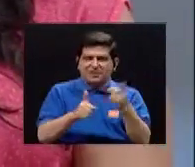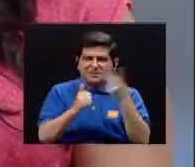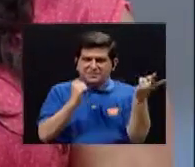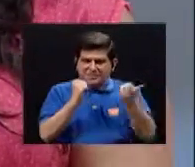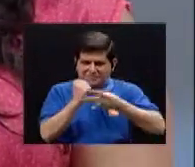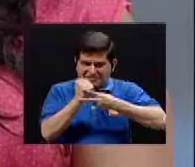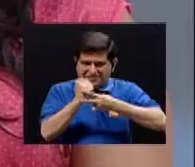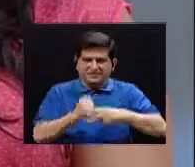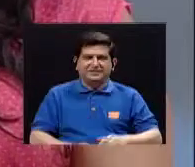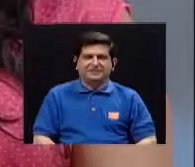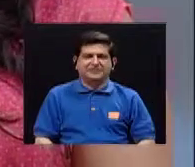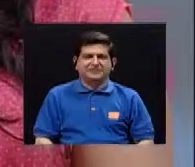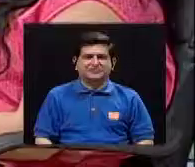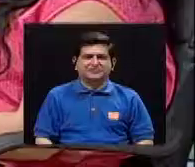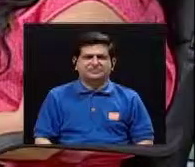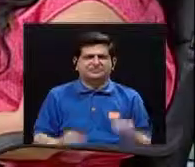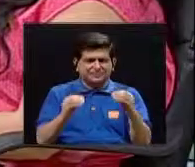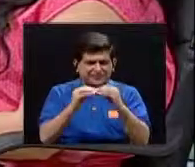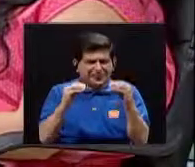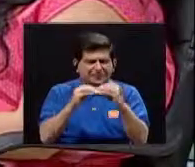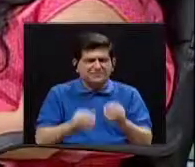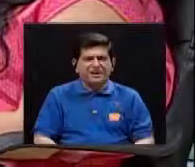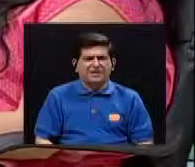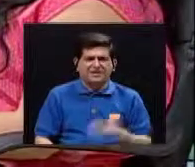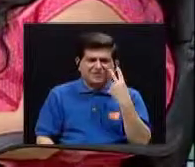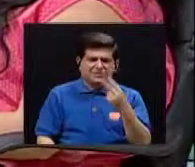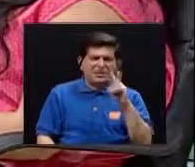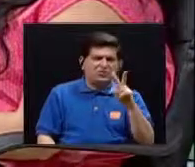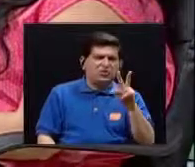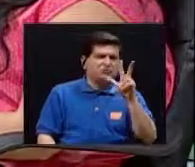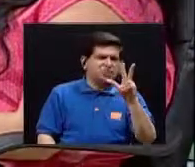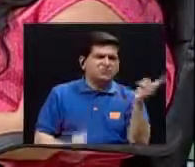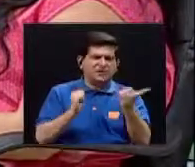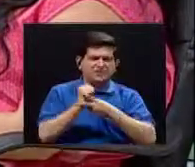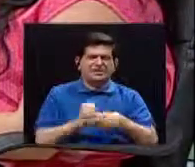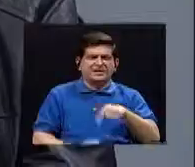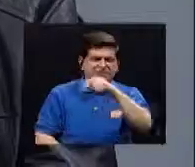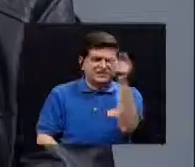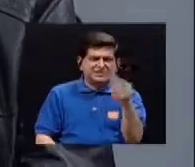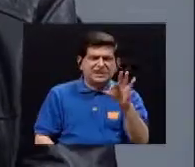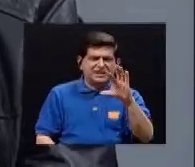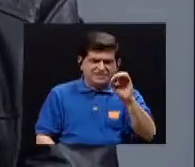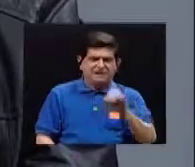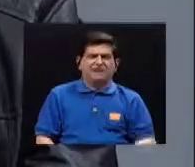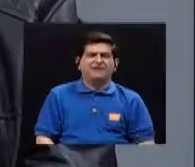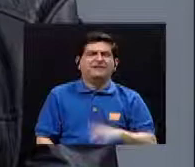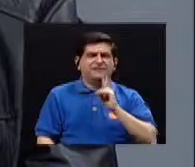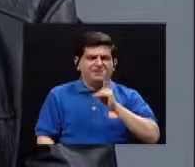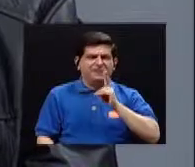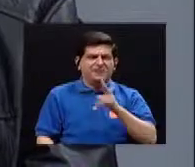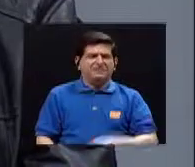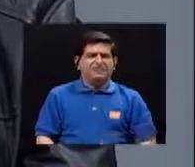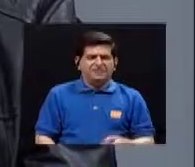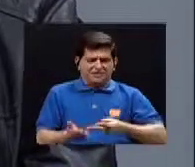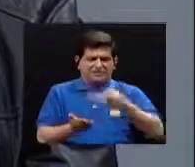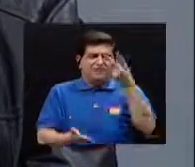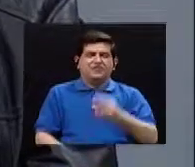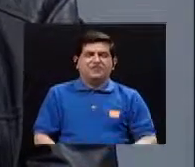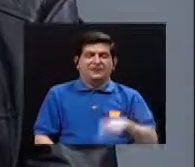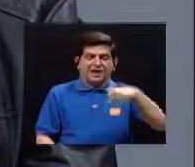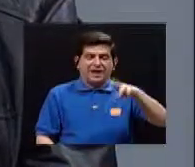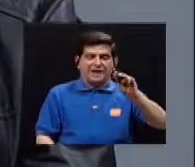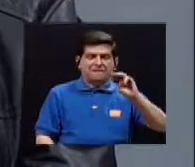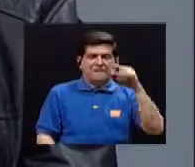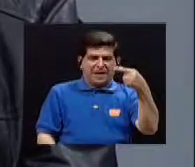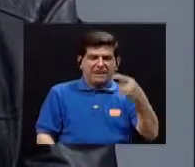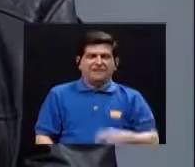el estreno y pues más puede ver dos y tres veces italia-90 porque realmente vale